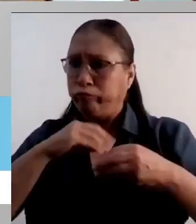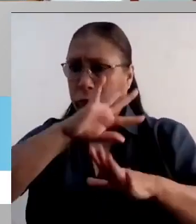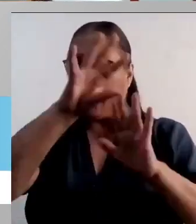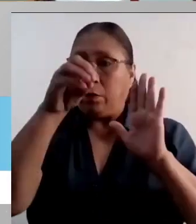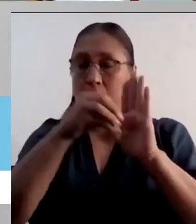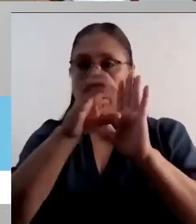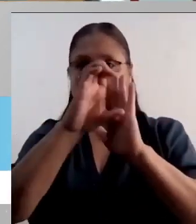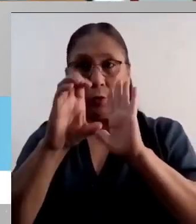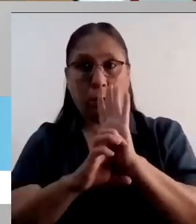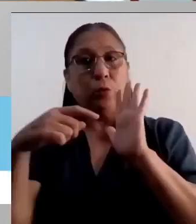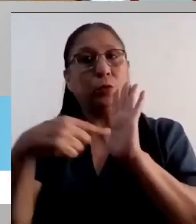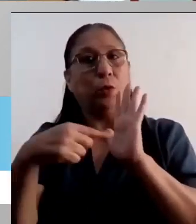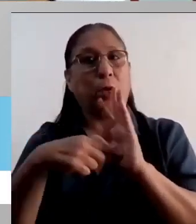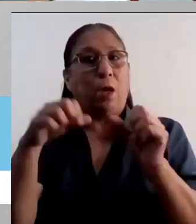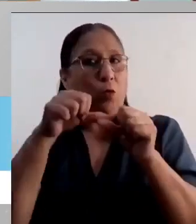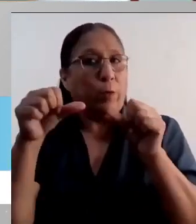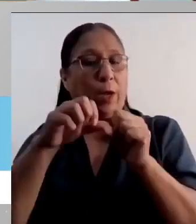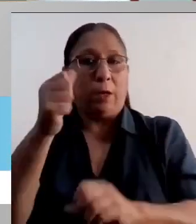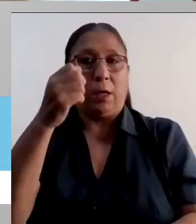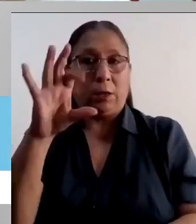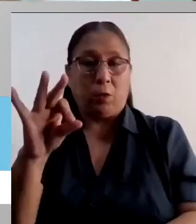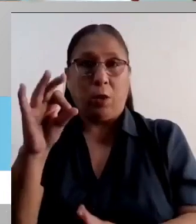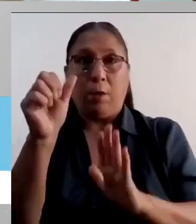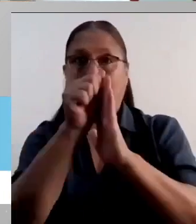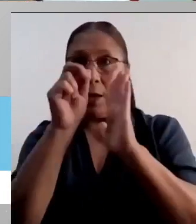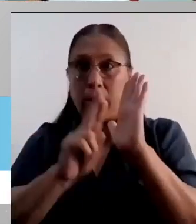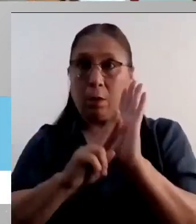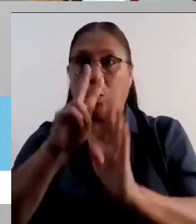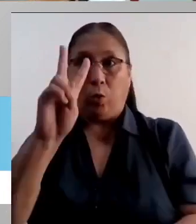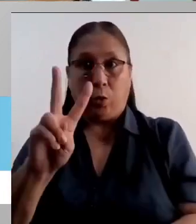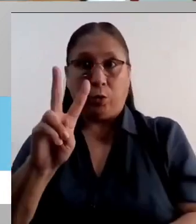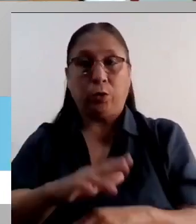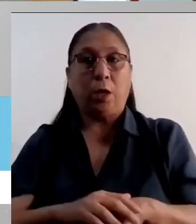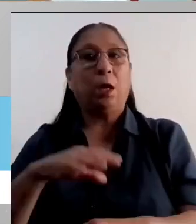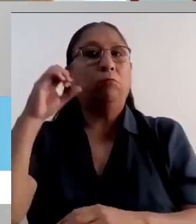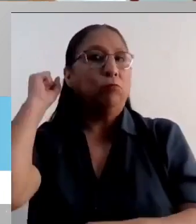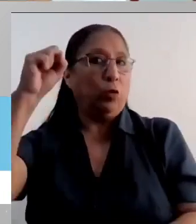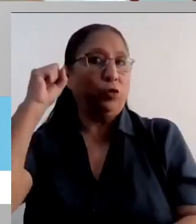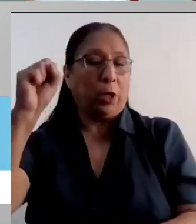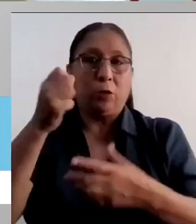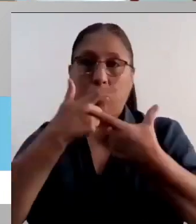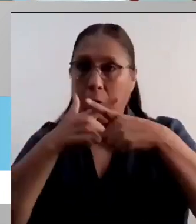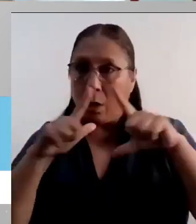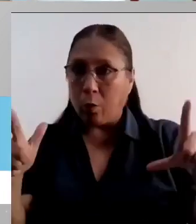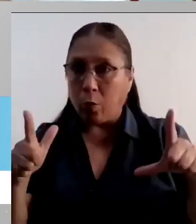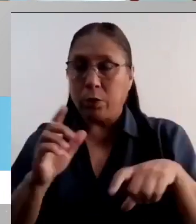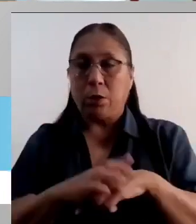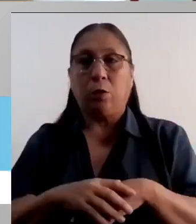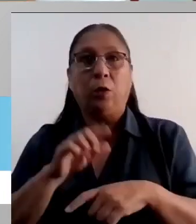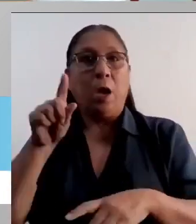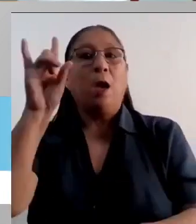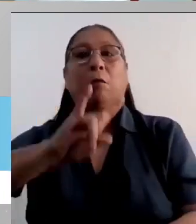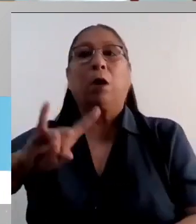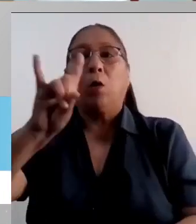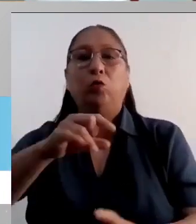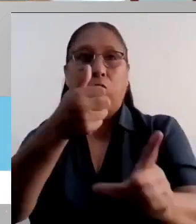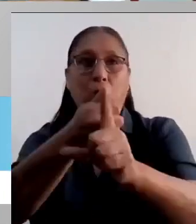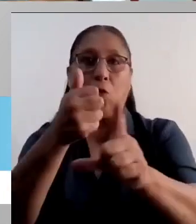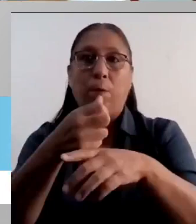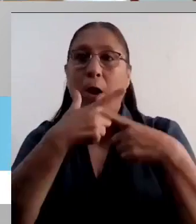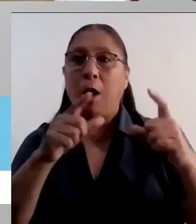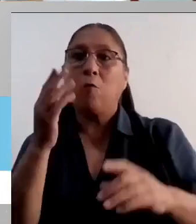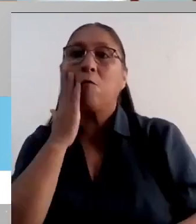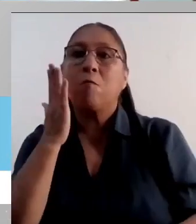el numeral 19 del artículo 2, y por otro lado, los derechos lingüísticos en cuanto al uso de la lengua materna en el